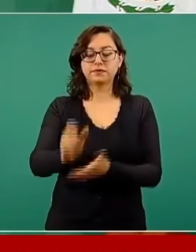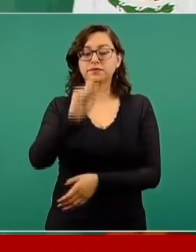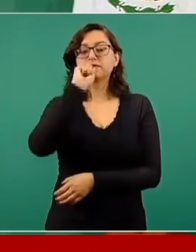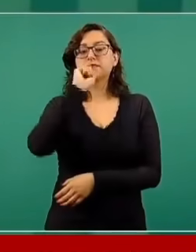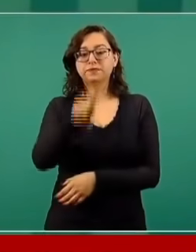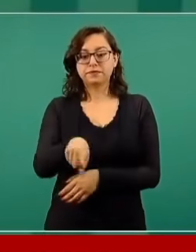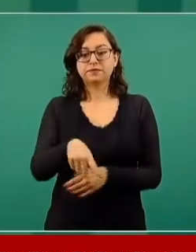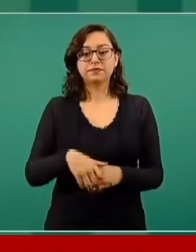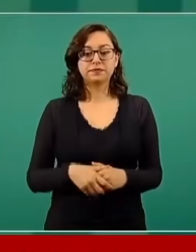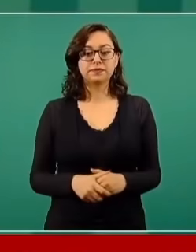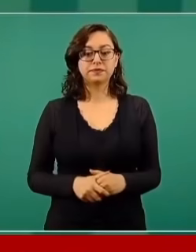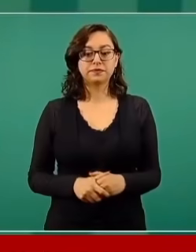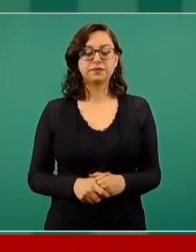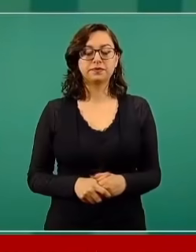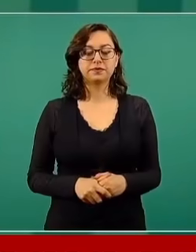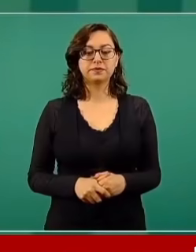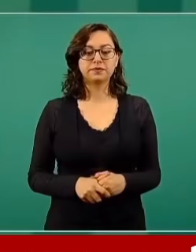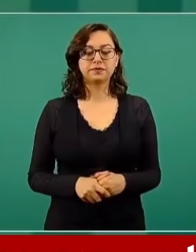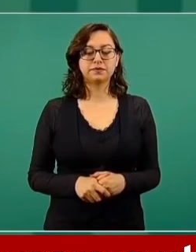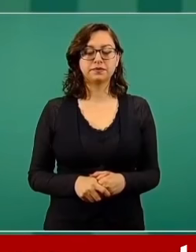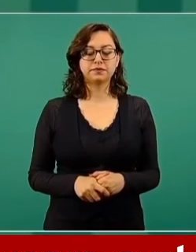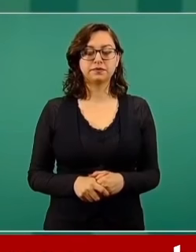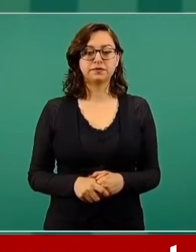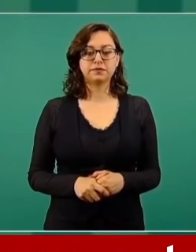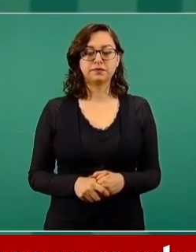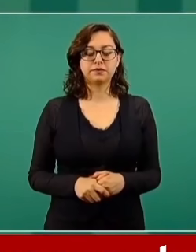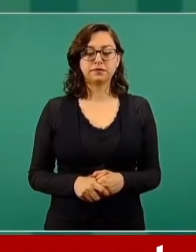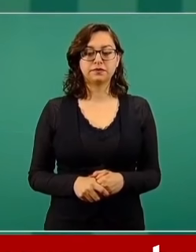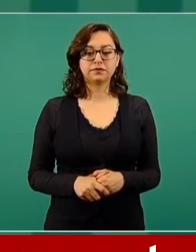del gobierno de Estados Unidos.